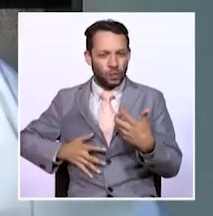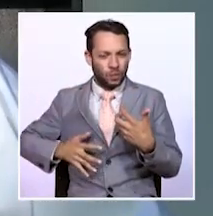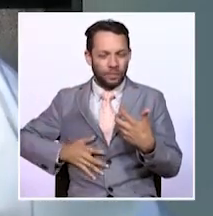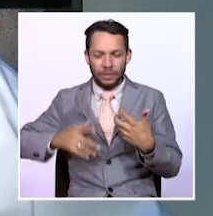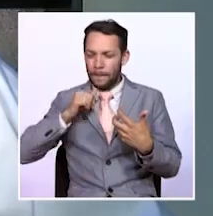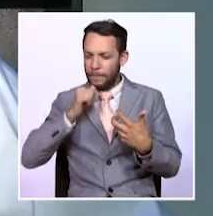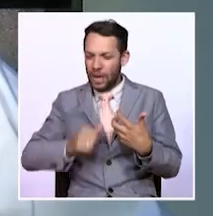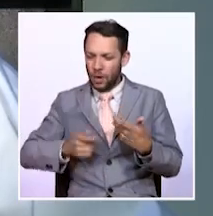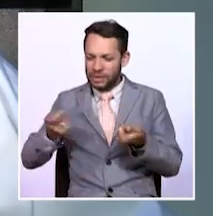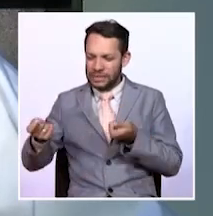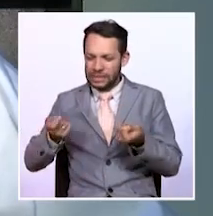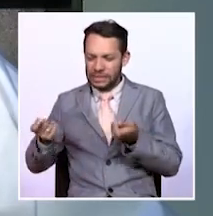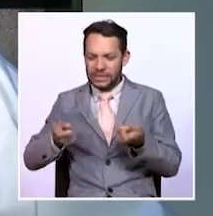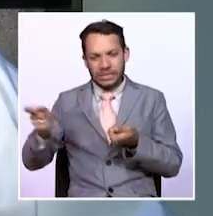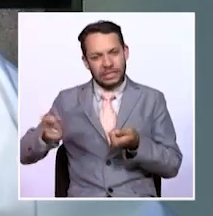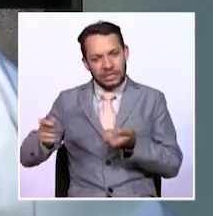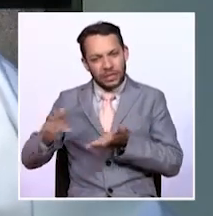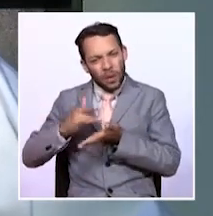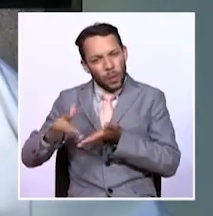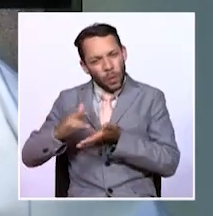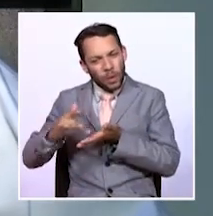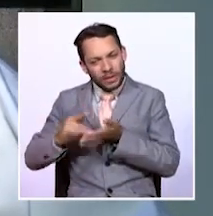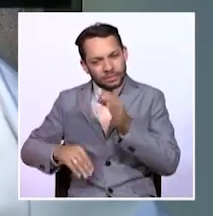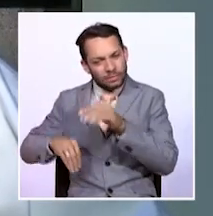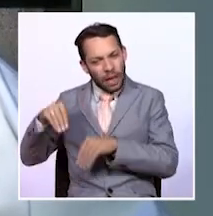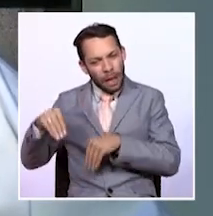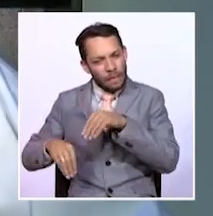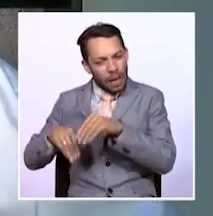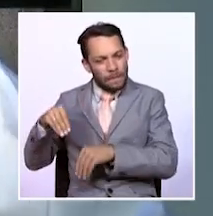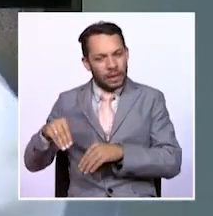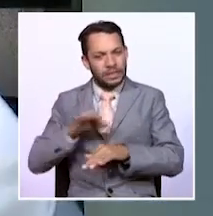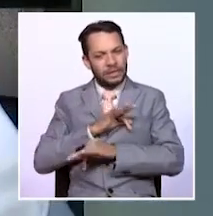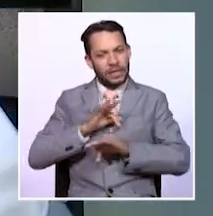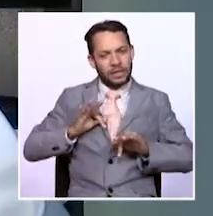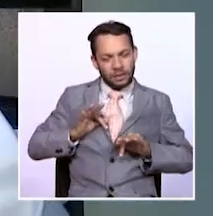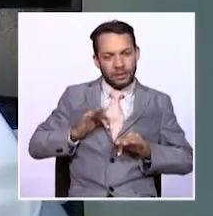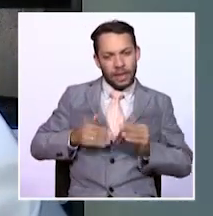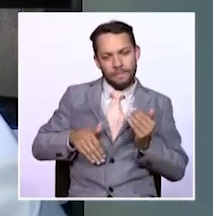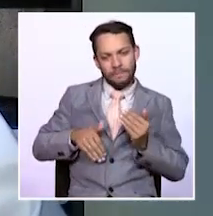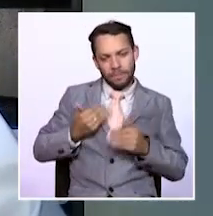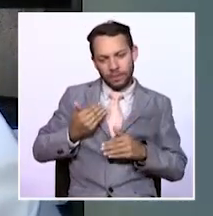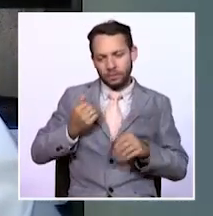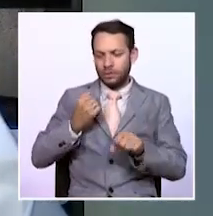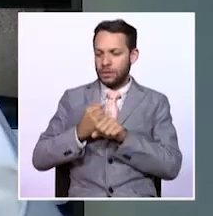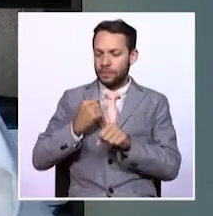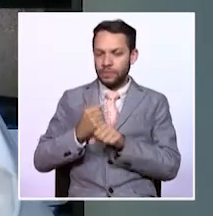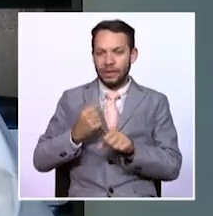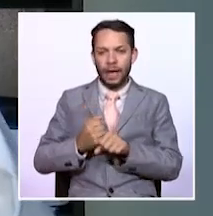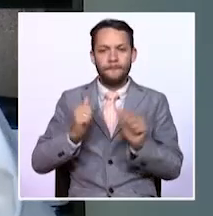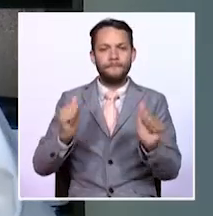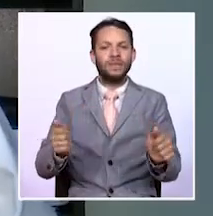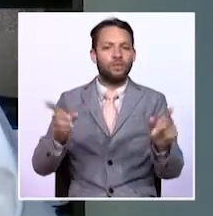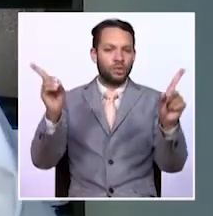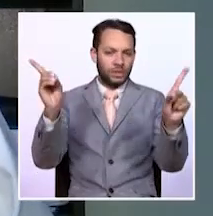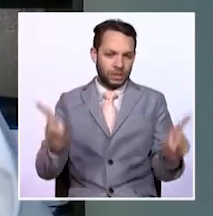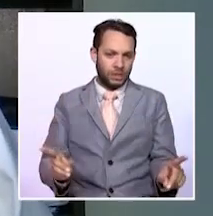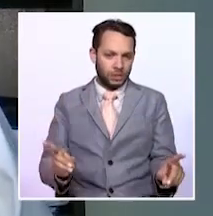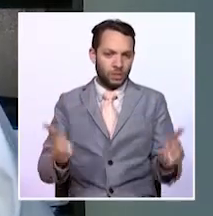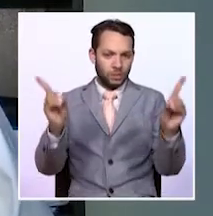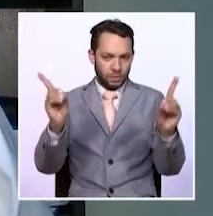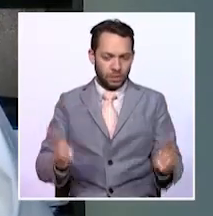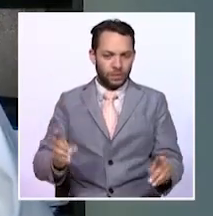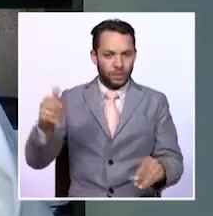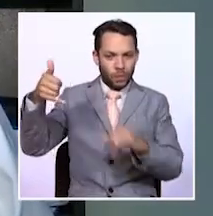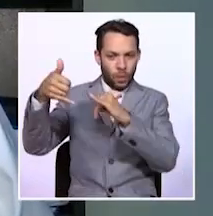se empezó un proceso diagnóstico y también pues ella tomó la decisión de hacerse la colonterapia